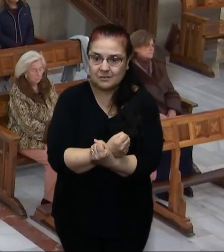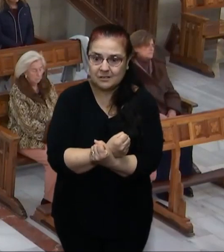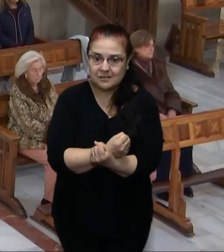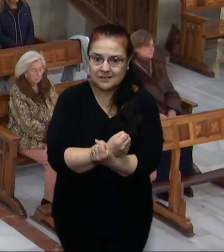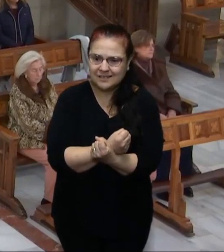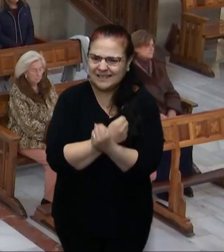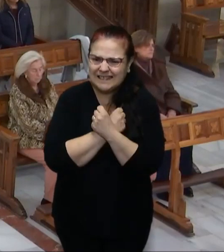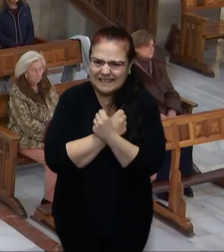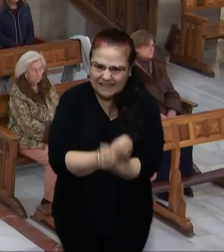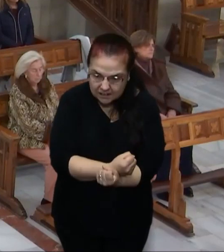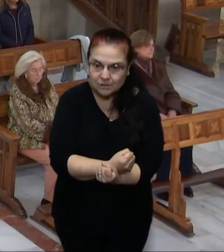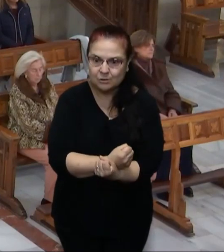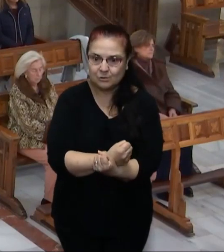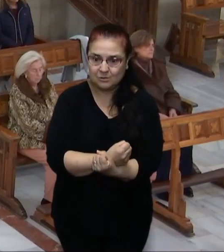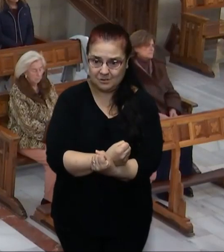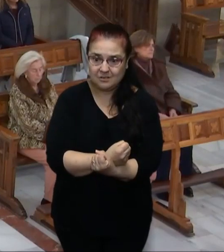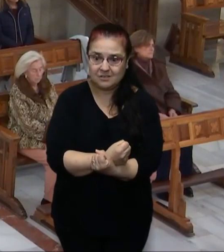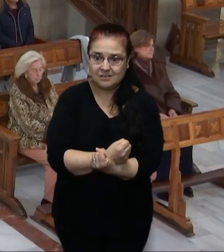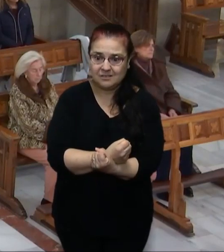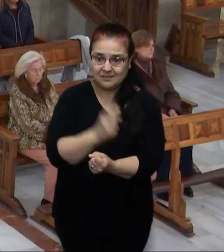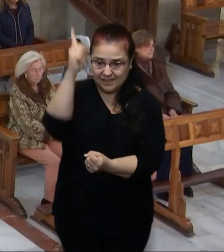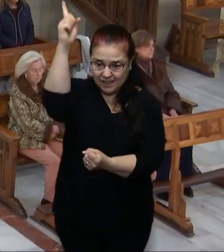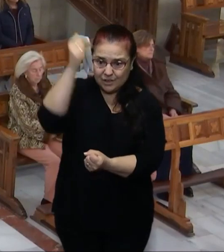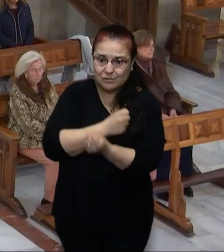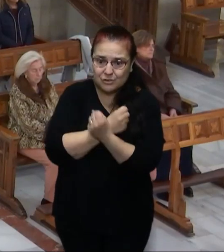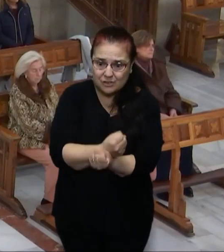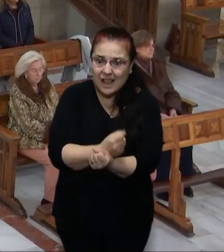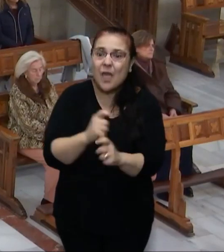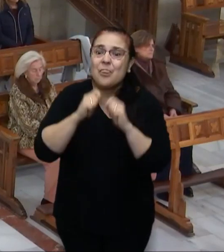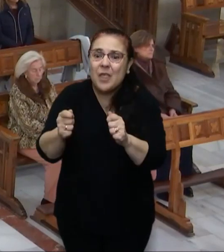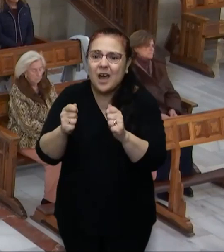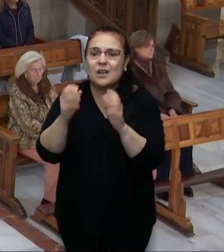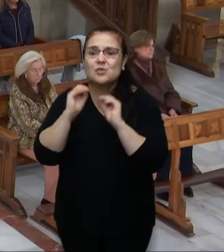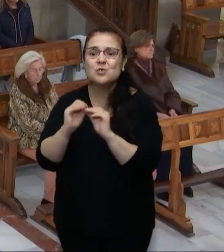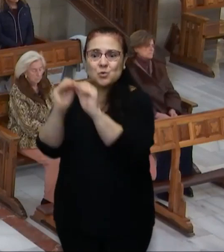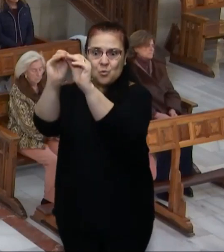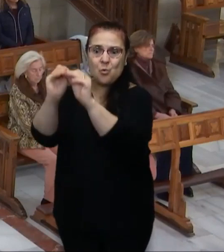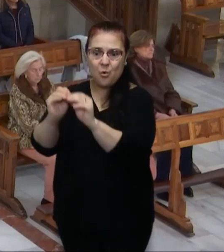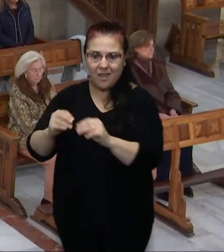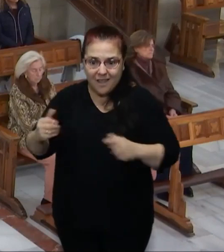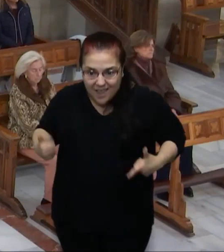nos ha amado tanto que nos ha entregado a su propio Hijo.